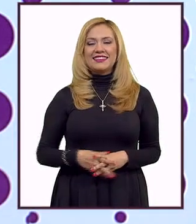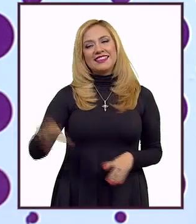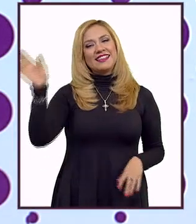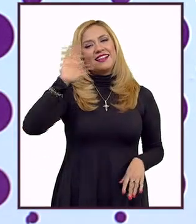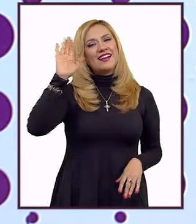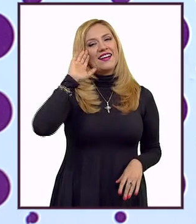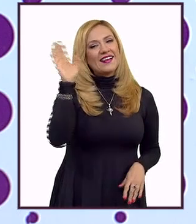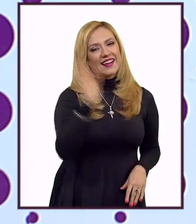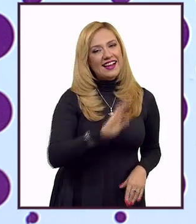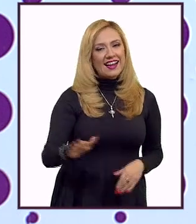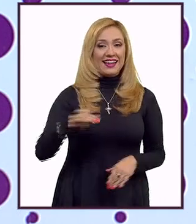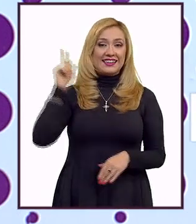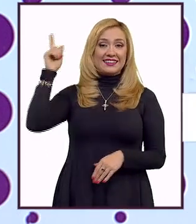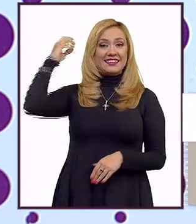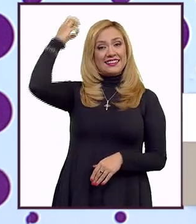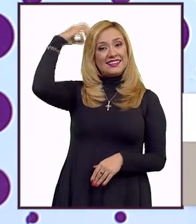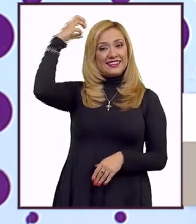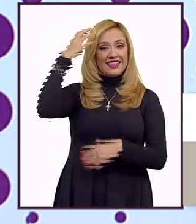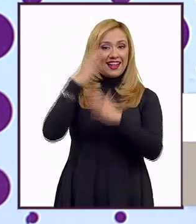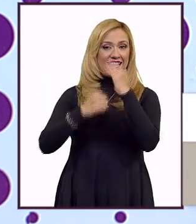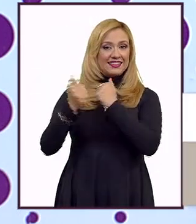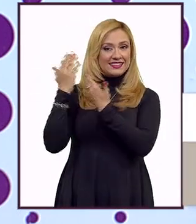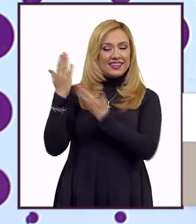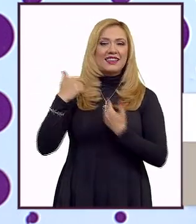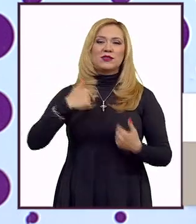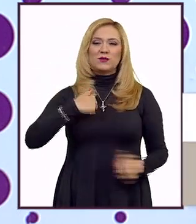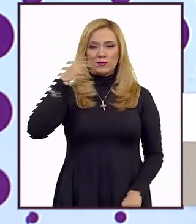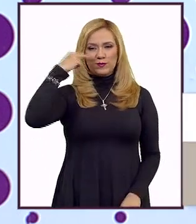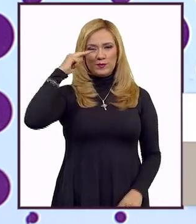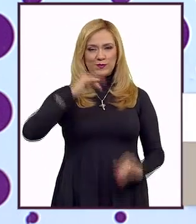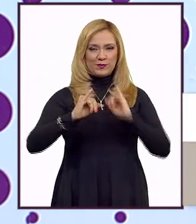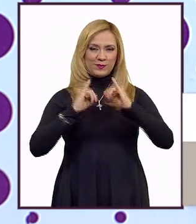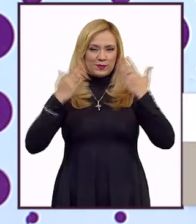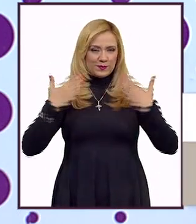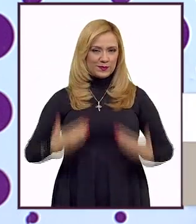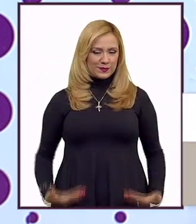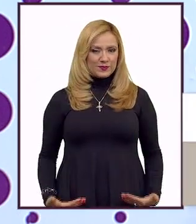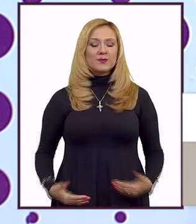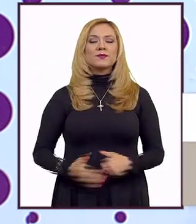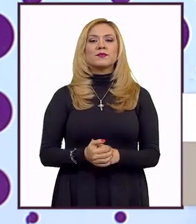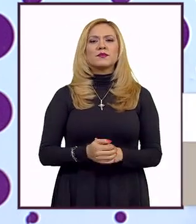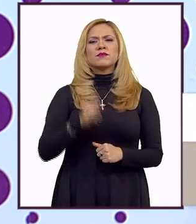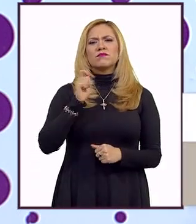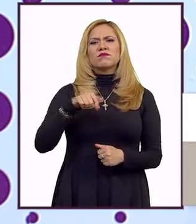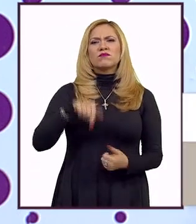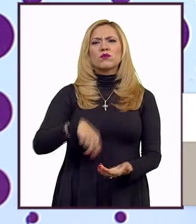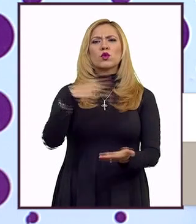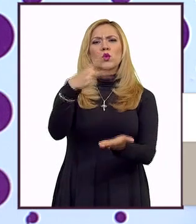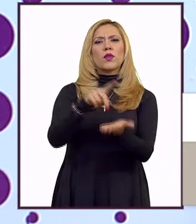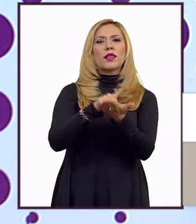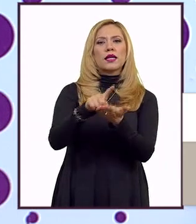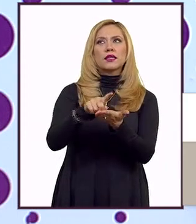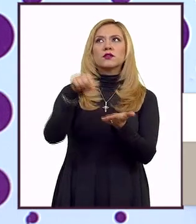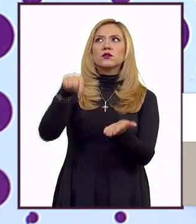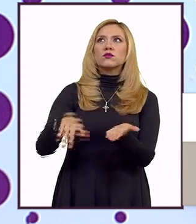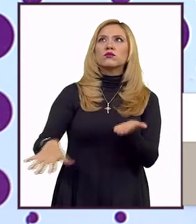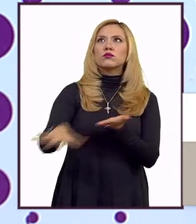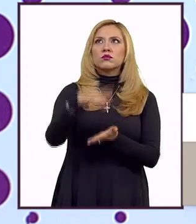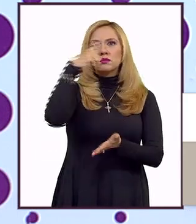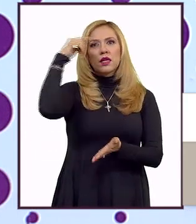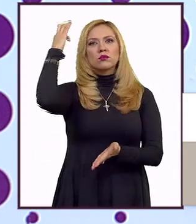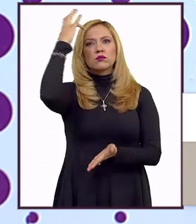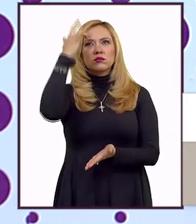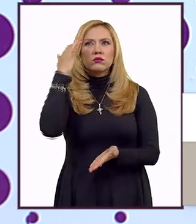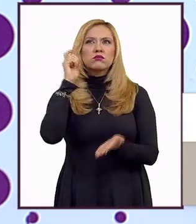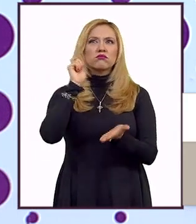Hola, ¿qué tal? Les saluda Roberto Niembro y le doy la más cordial bienvenida al programa Tus Derechos, un espacio destinado a la discusión y reflexión sobre la cultura de los